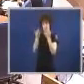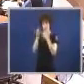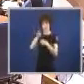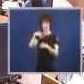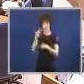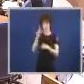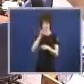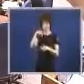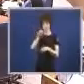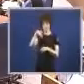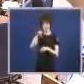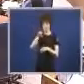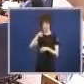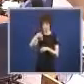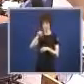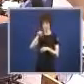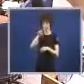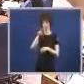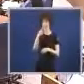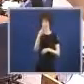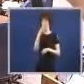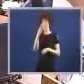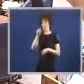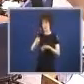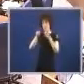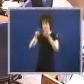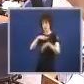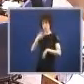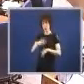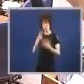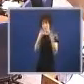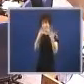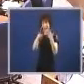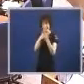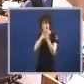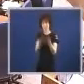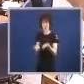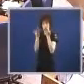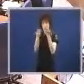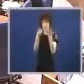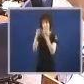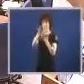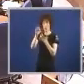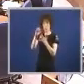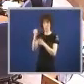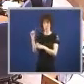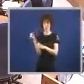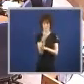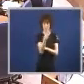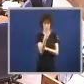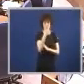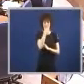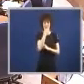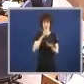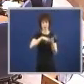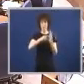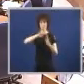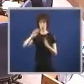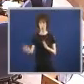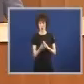pode incrementarse hasta 750? É suficiente, e voulle poñer fácil, con empregar a argumentación e a metodoloxías desenvolta nas